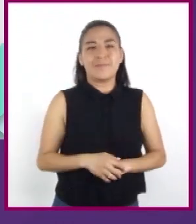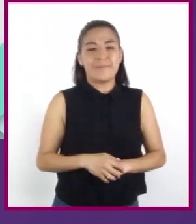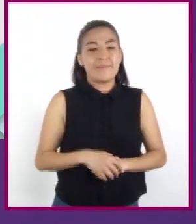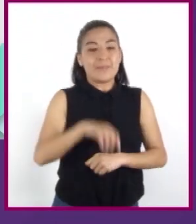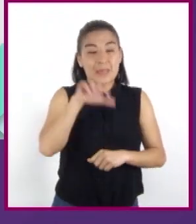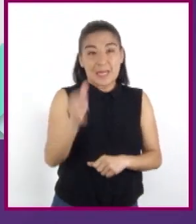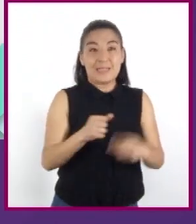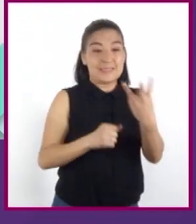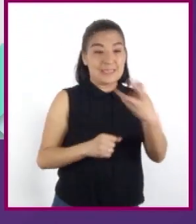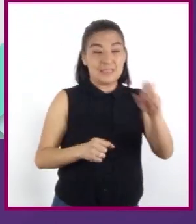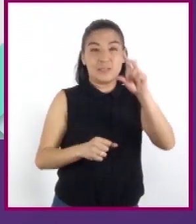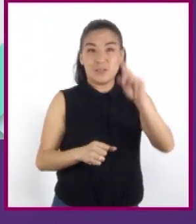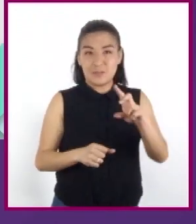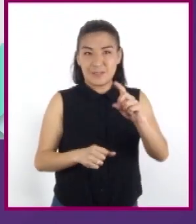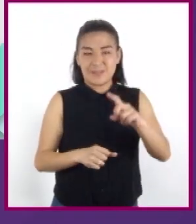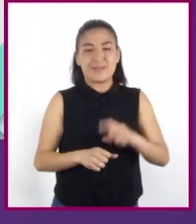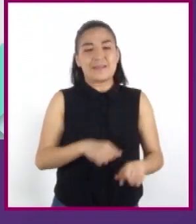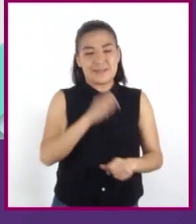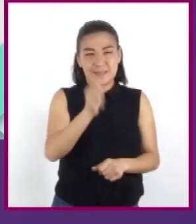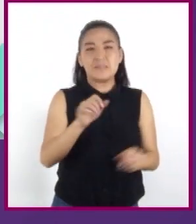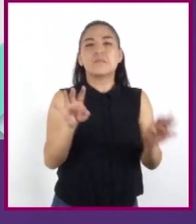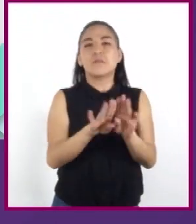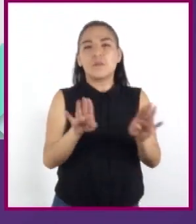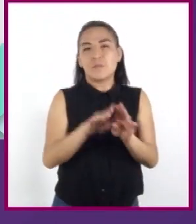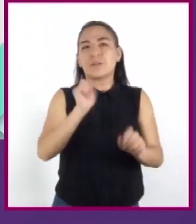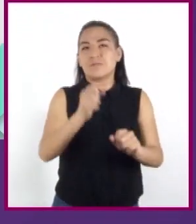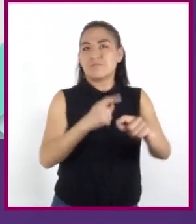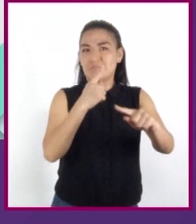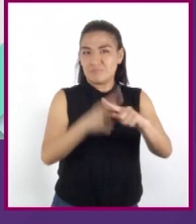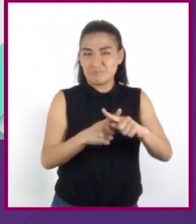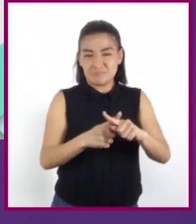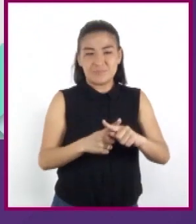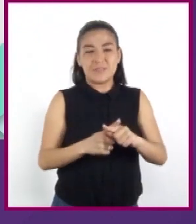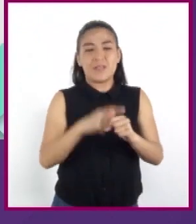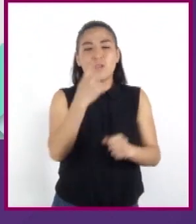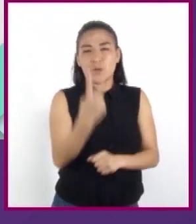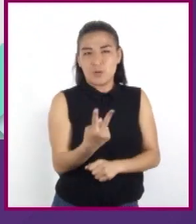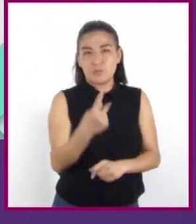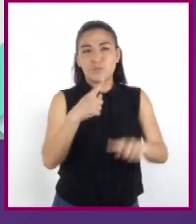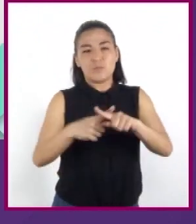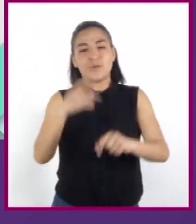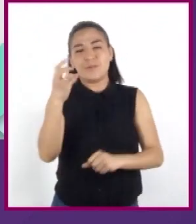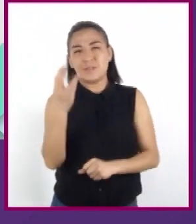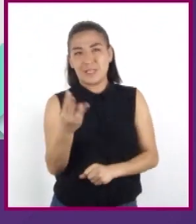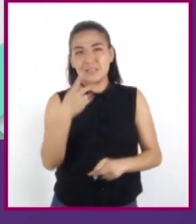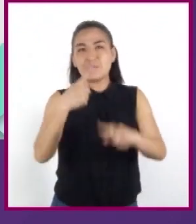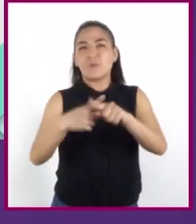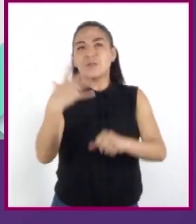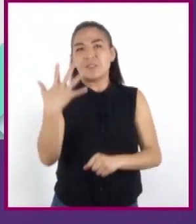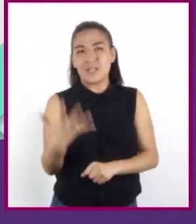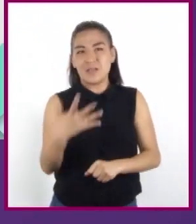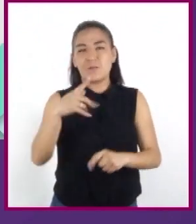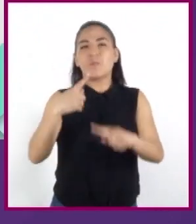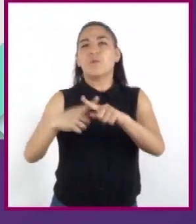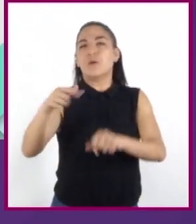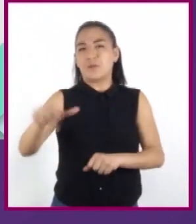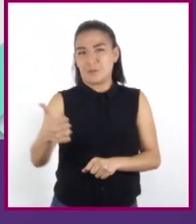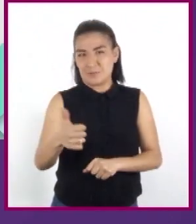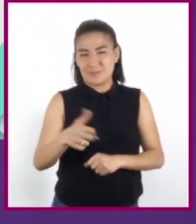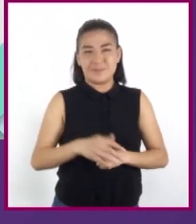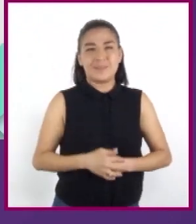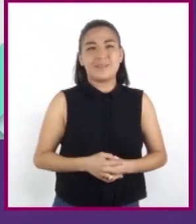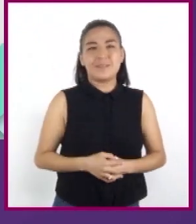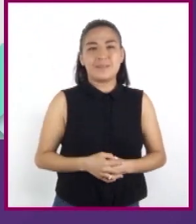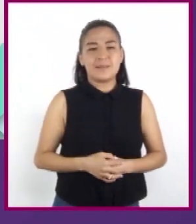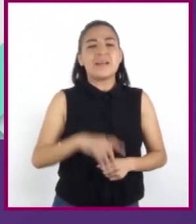número 330 tiene como factores primos al 2 por 3 por 5 por 11.